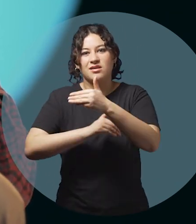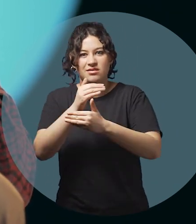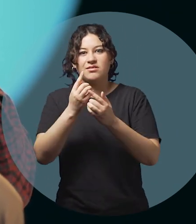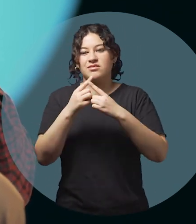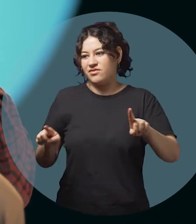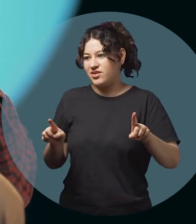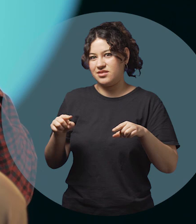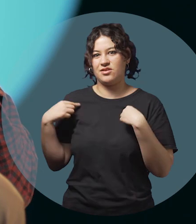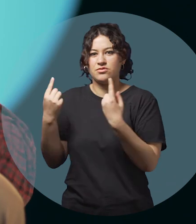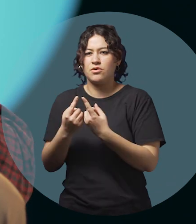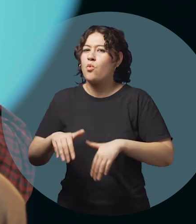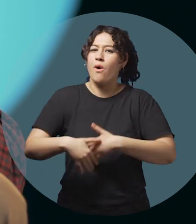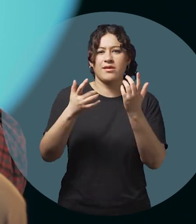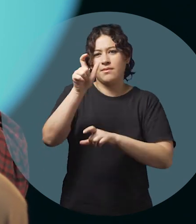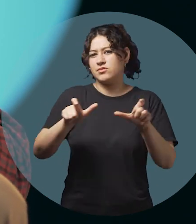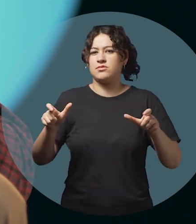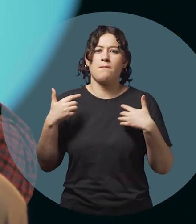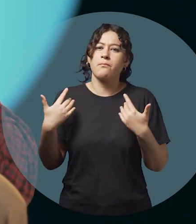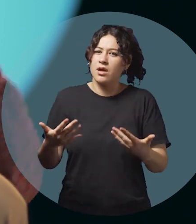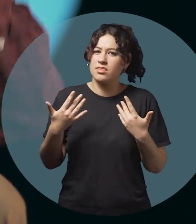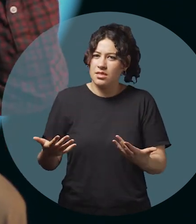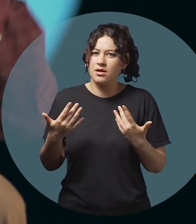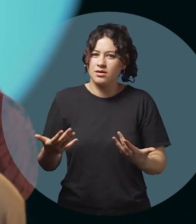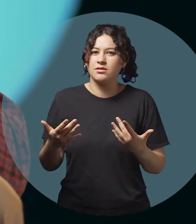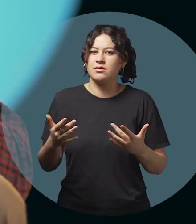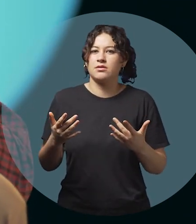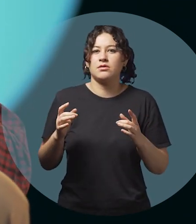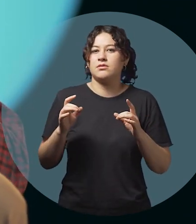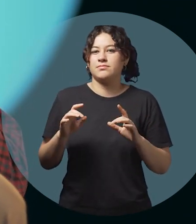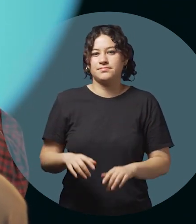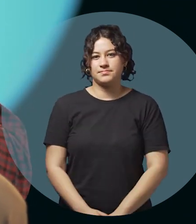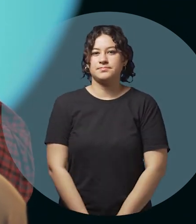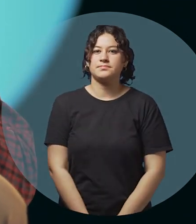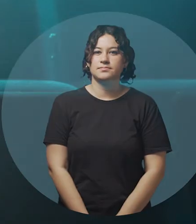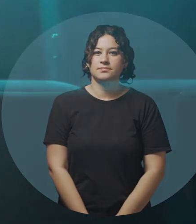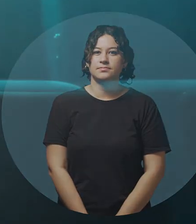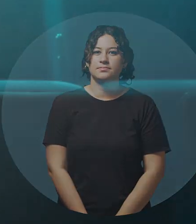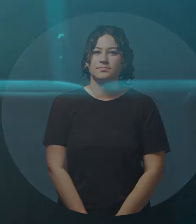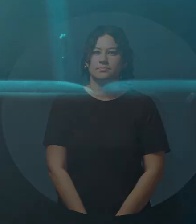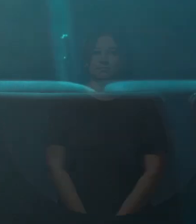a diferencia. Y cualquier cabeza puede hacerlo, no solamente en otros hemisferios.